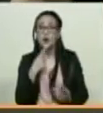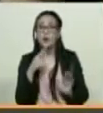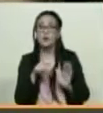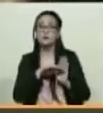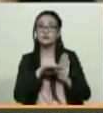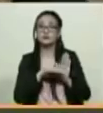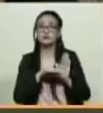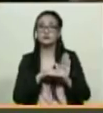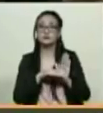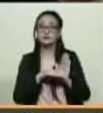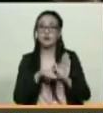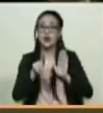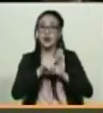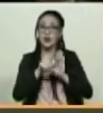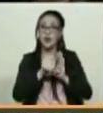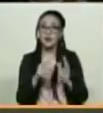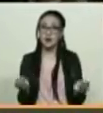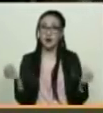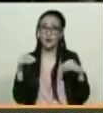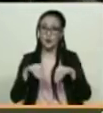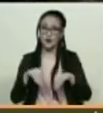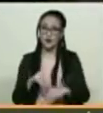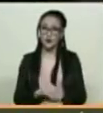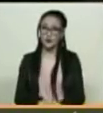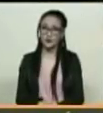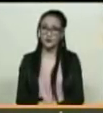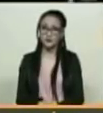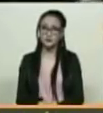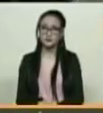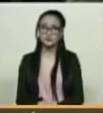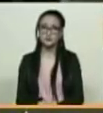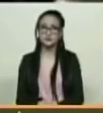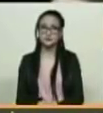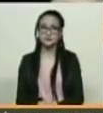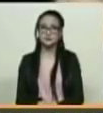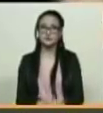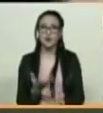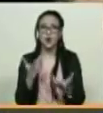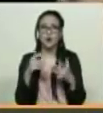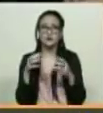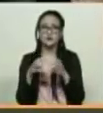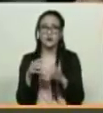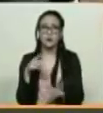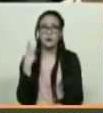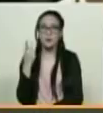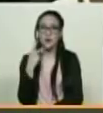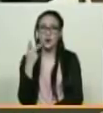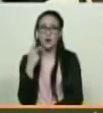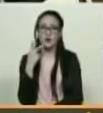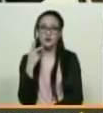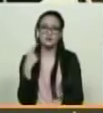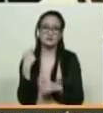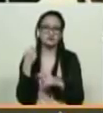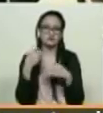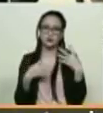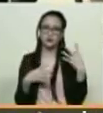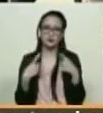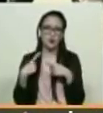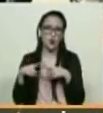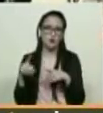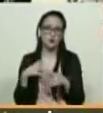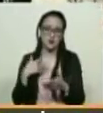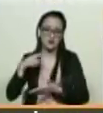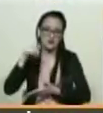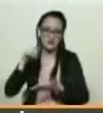contenidas en este acuerdo por estas organizaciones políticas y todas otras que pudieran